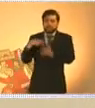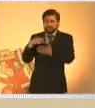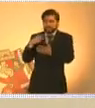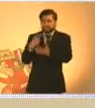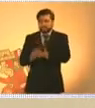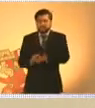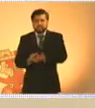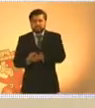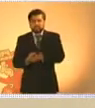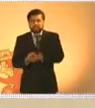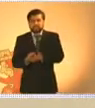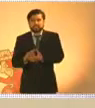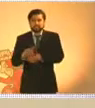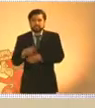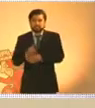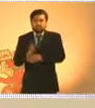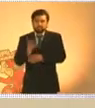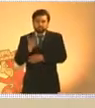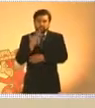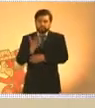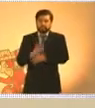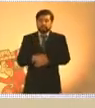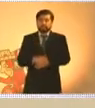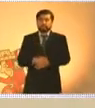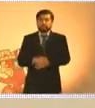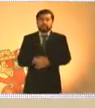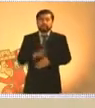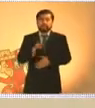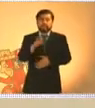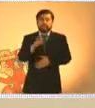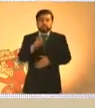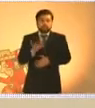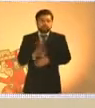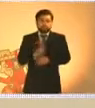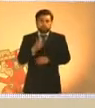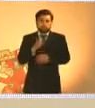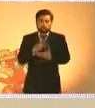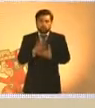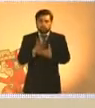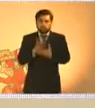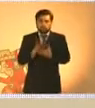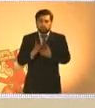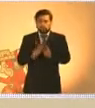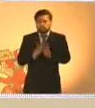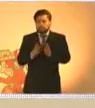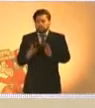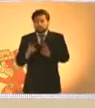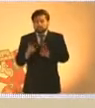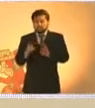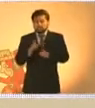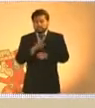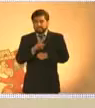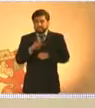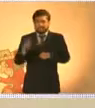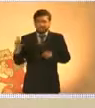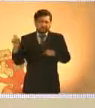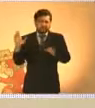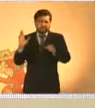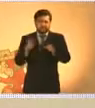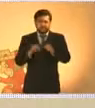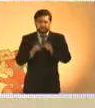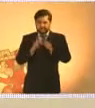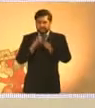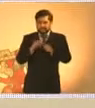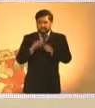bien pero es que sea sólo una parte llevan cientos de kilómetros porque los ejércitos se van